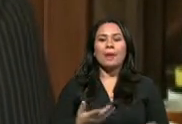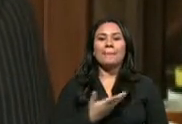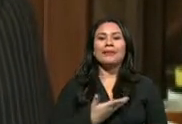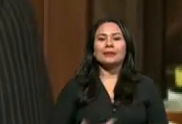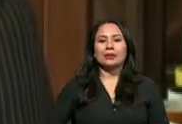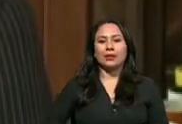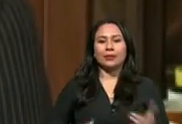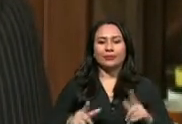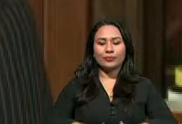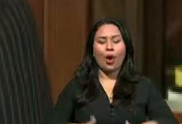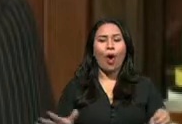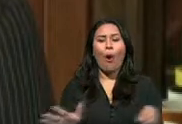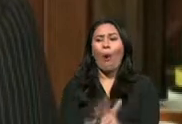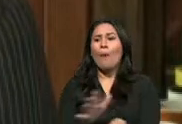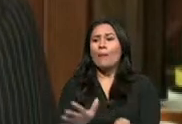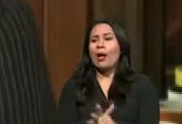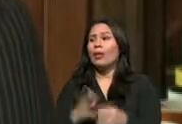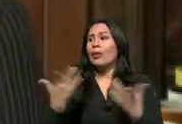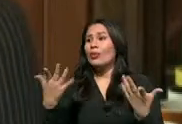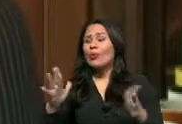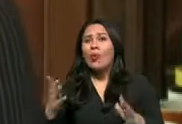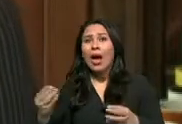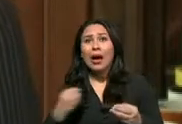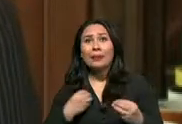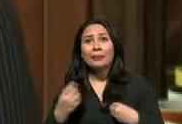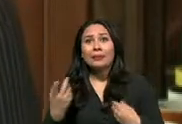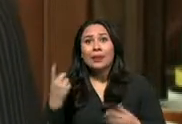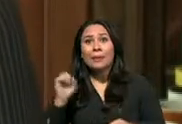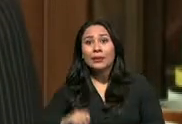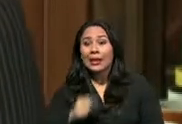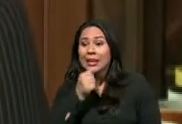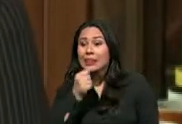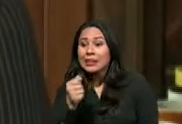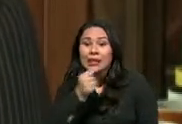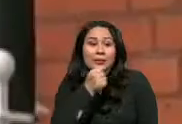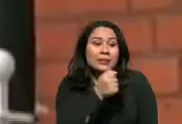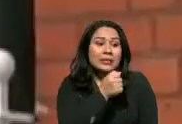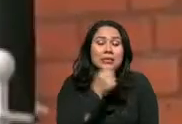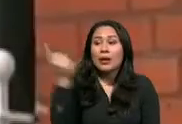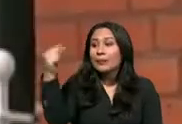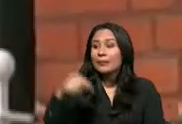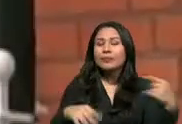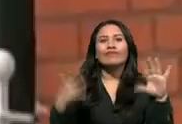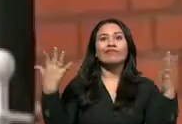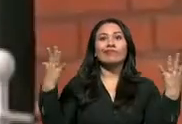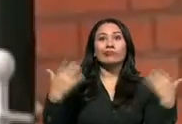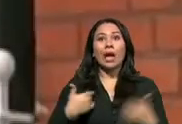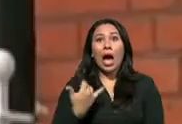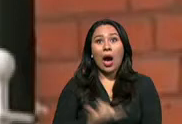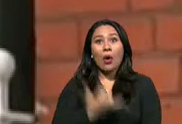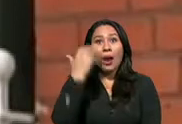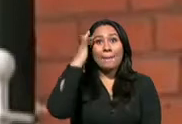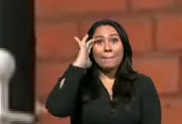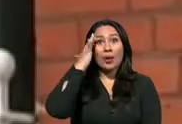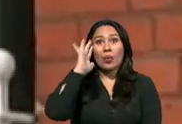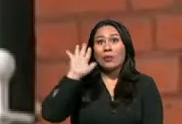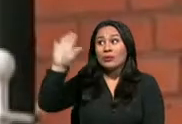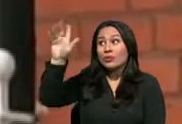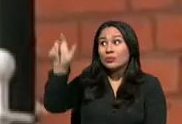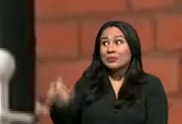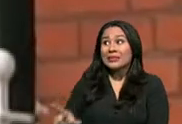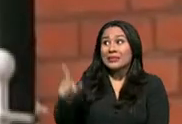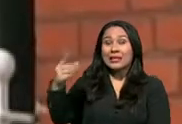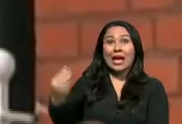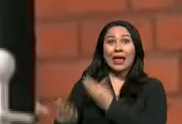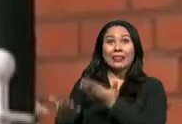muy copada y que no había posibilidad de ningún tipo de entrevista con el equipo legal. Revela que están preocupados por las circunstancias que Assange